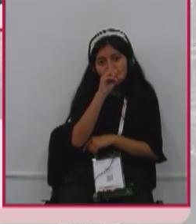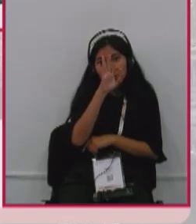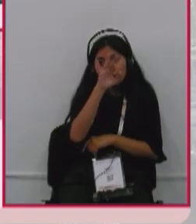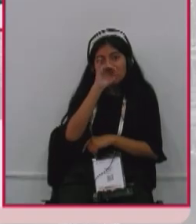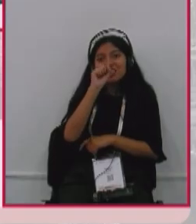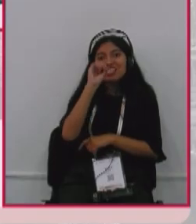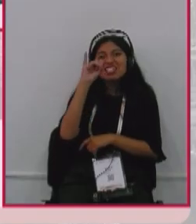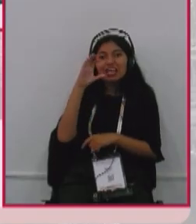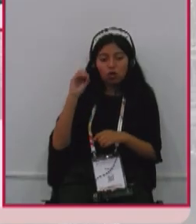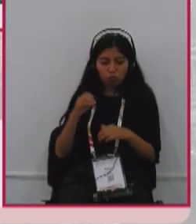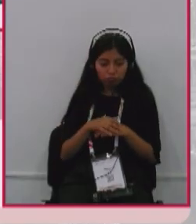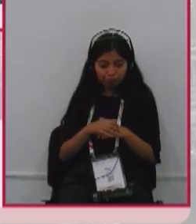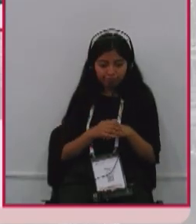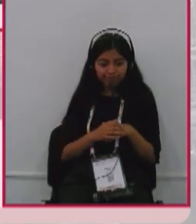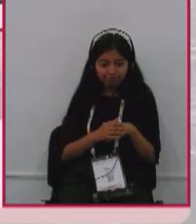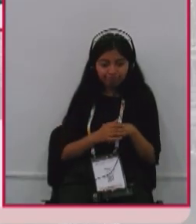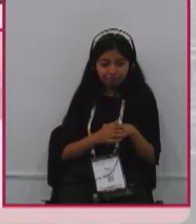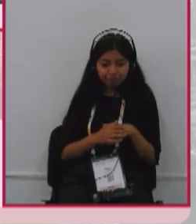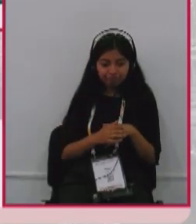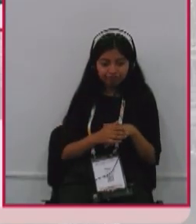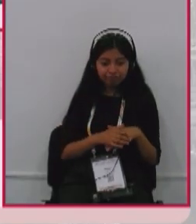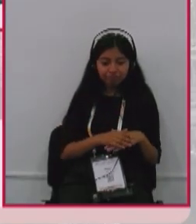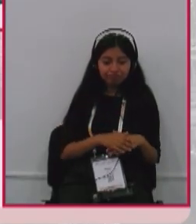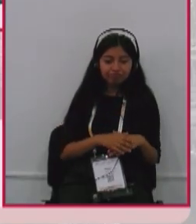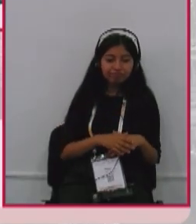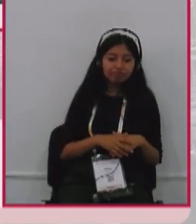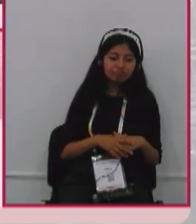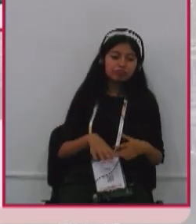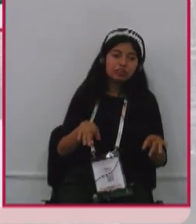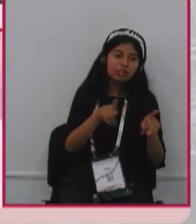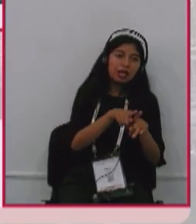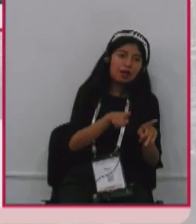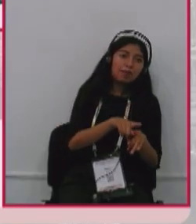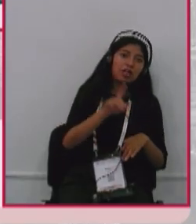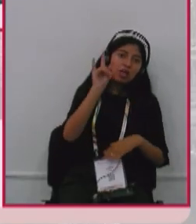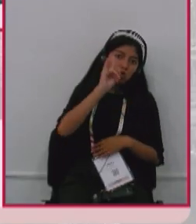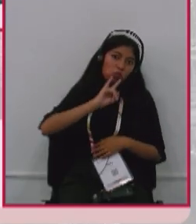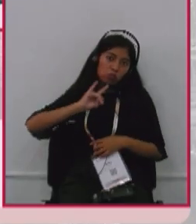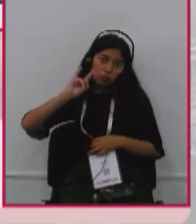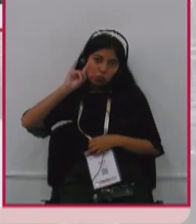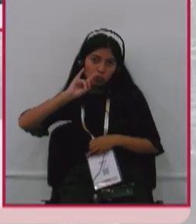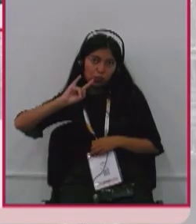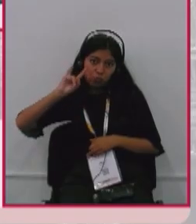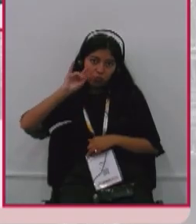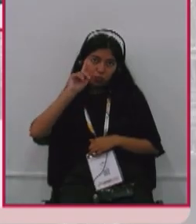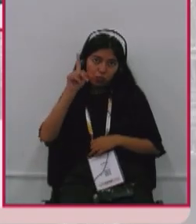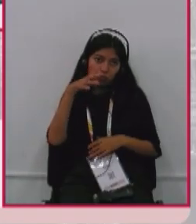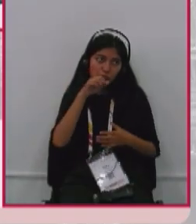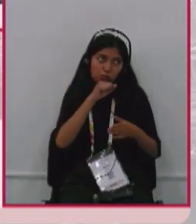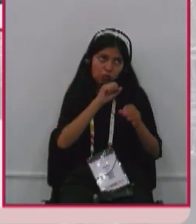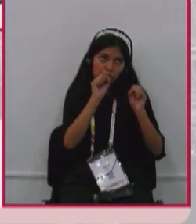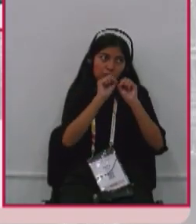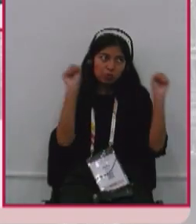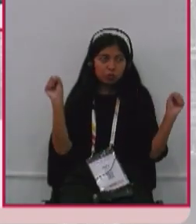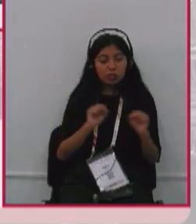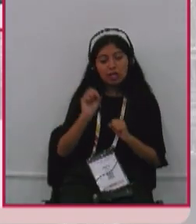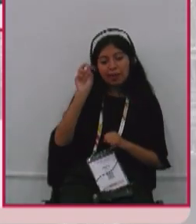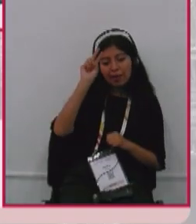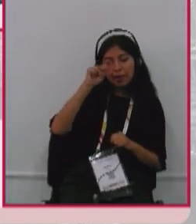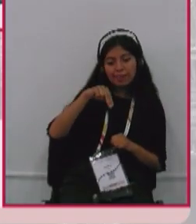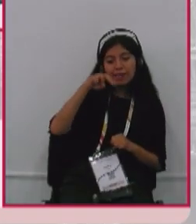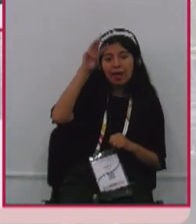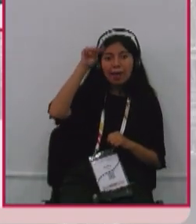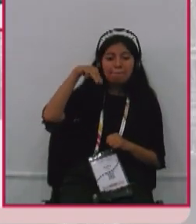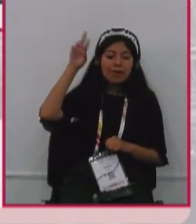sistema de geodetección, ¿no? También hemos utilizado un sistema NMR, se llama.